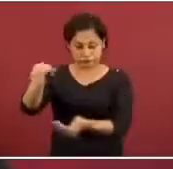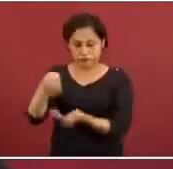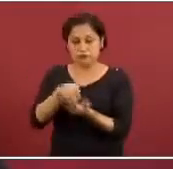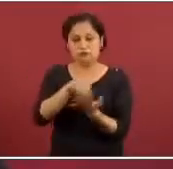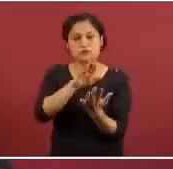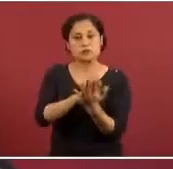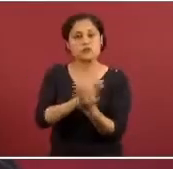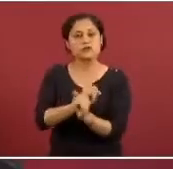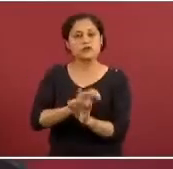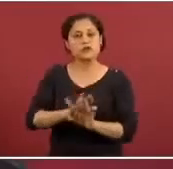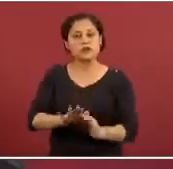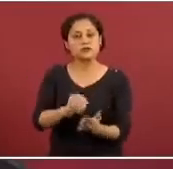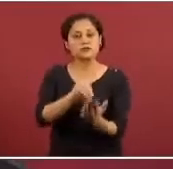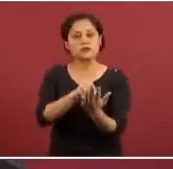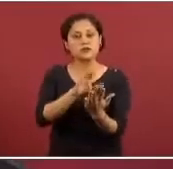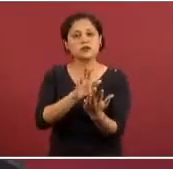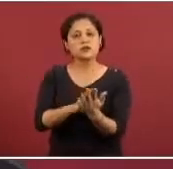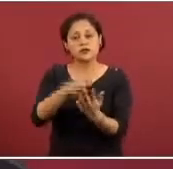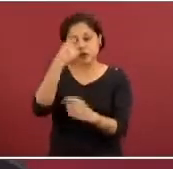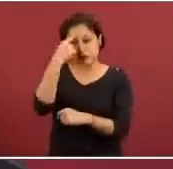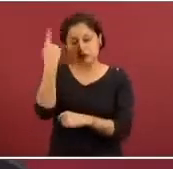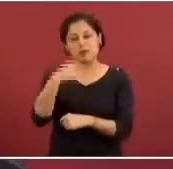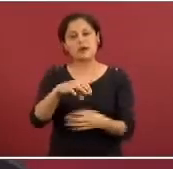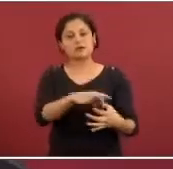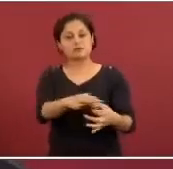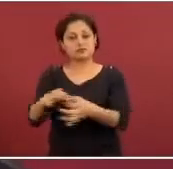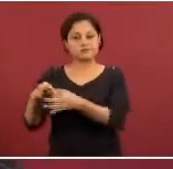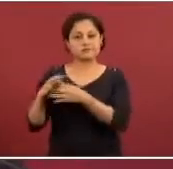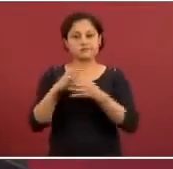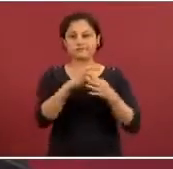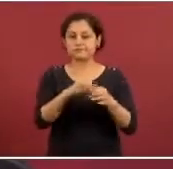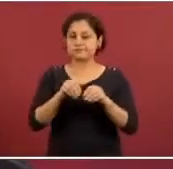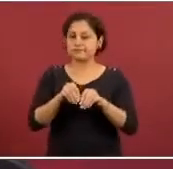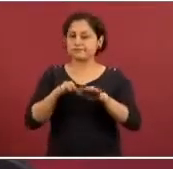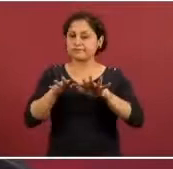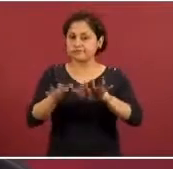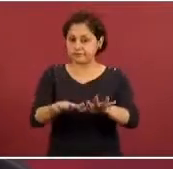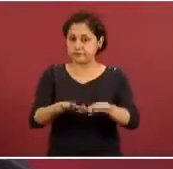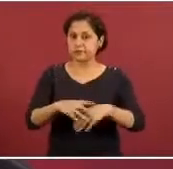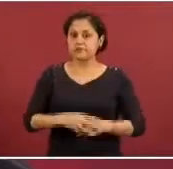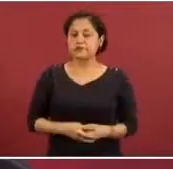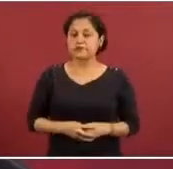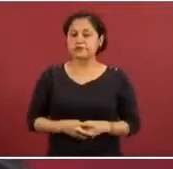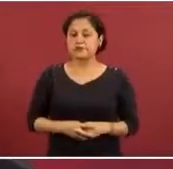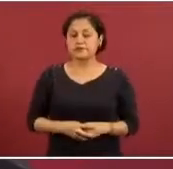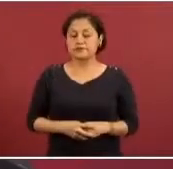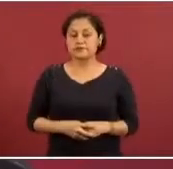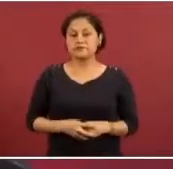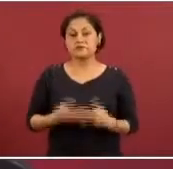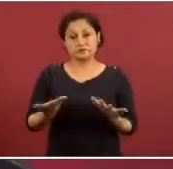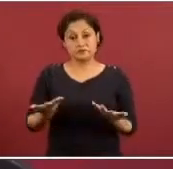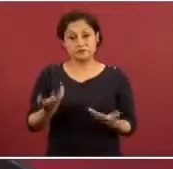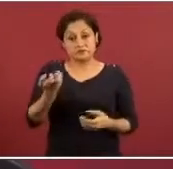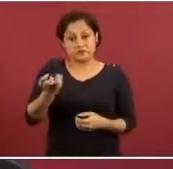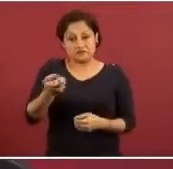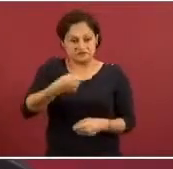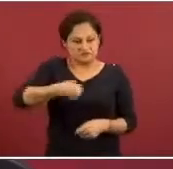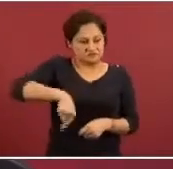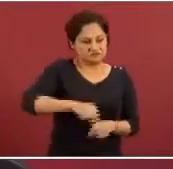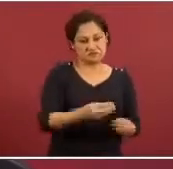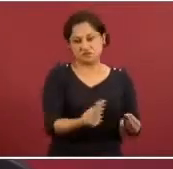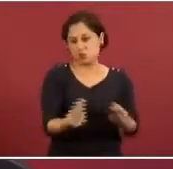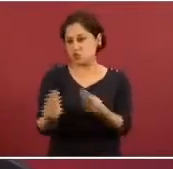de todo el funcionamiento del marco analítico de nuestro sistema de vigilancia. Entonces, todos los días hay un arduo